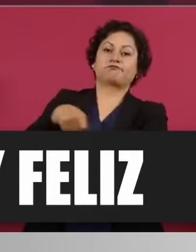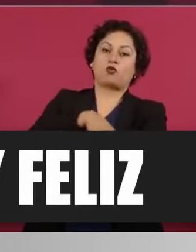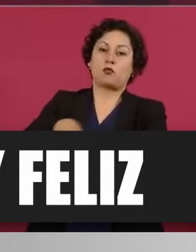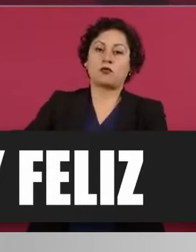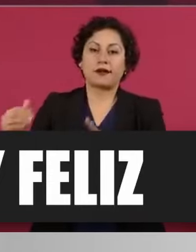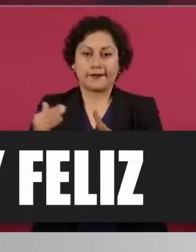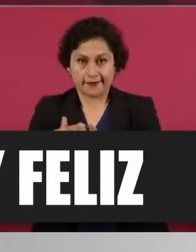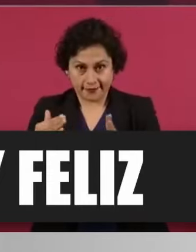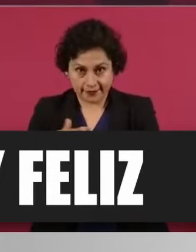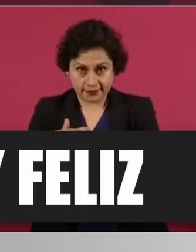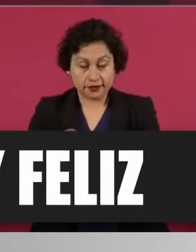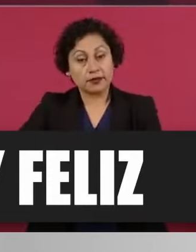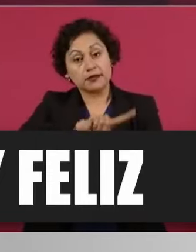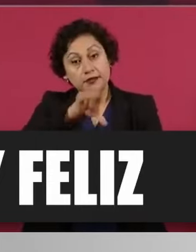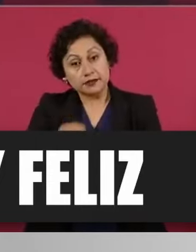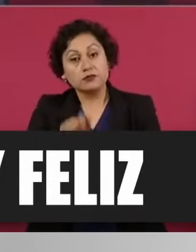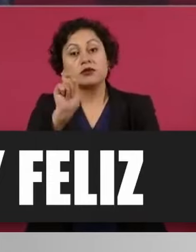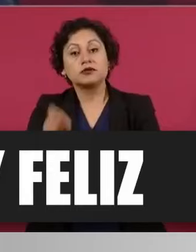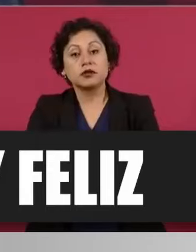se reactiva la economía rápido